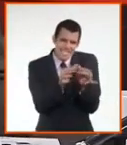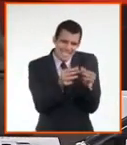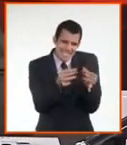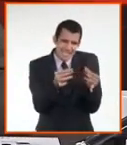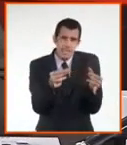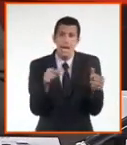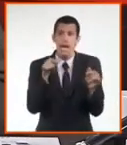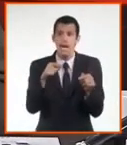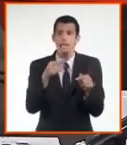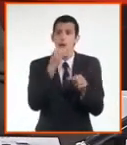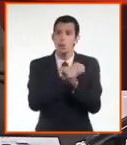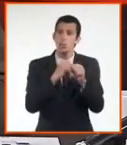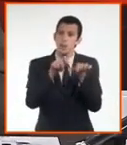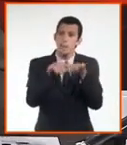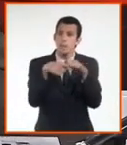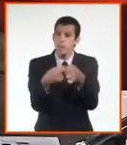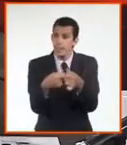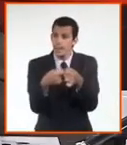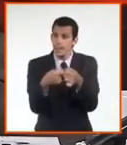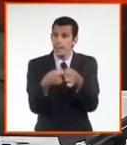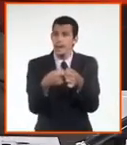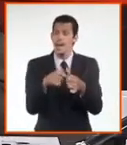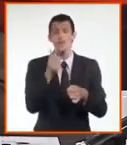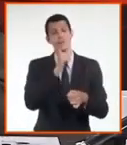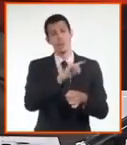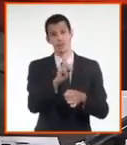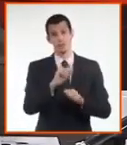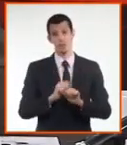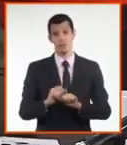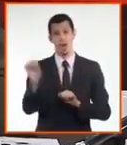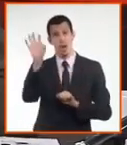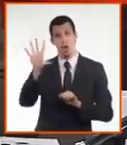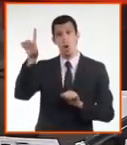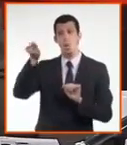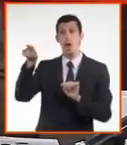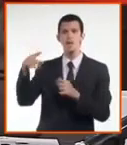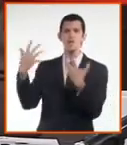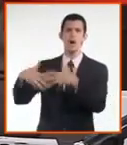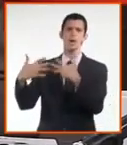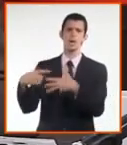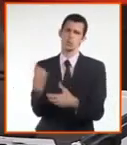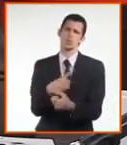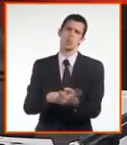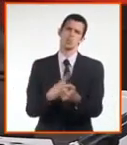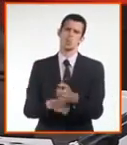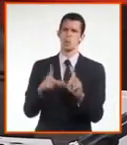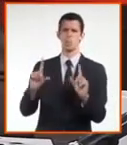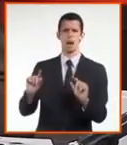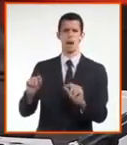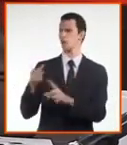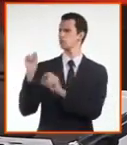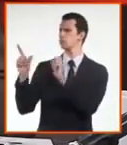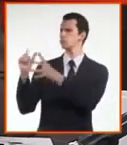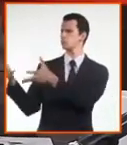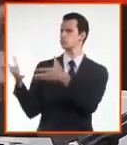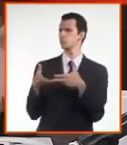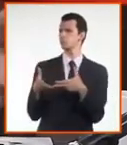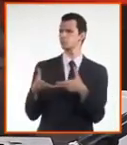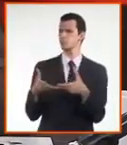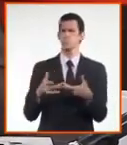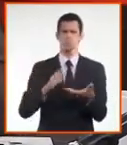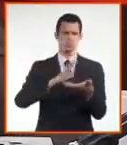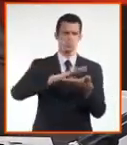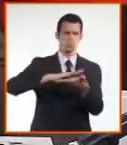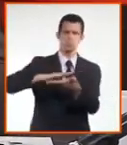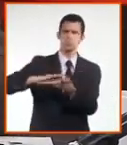de en europa por el conflicto porque hoy la energía o